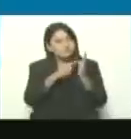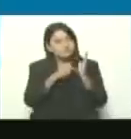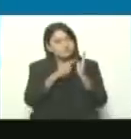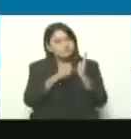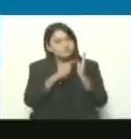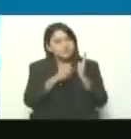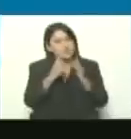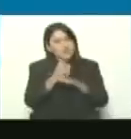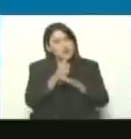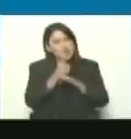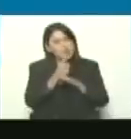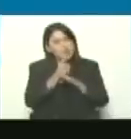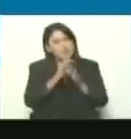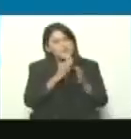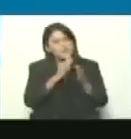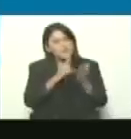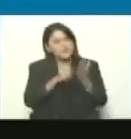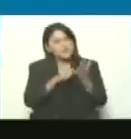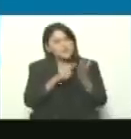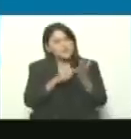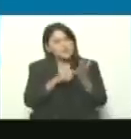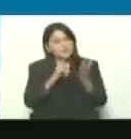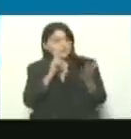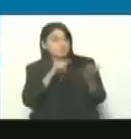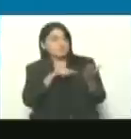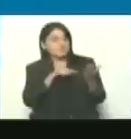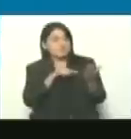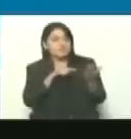Una hora. Y me he encontrado con un video